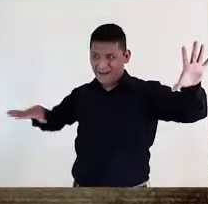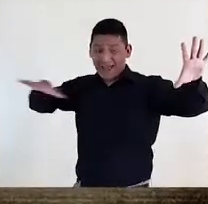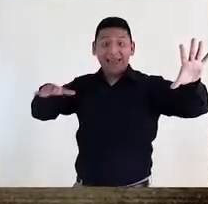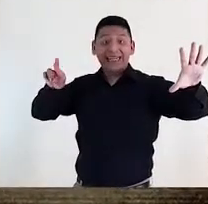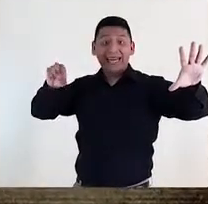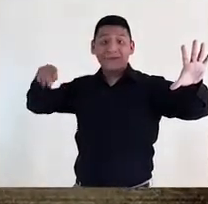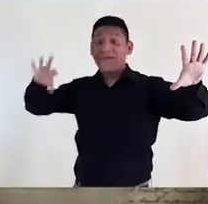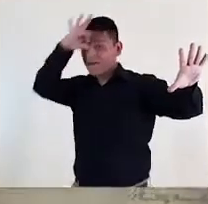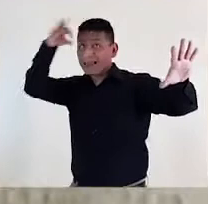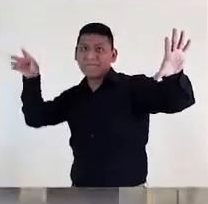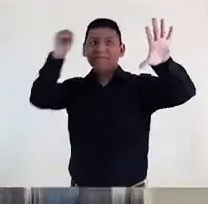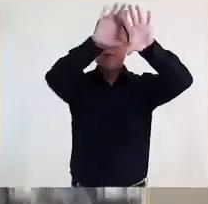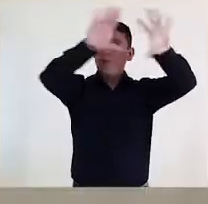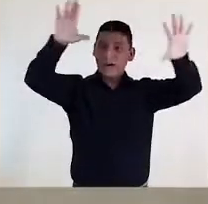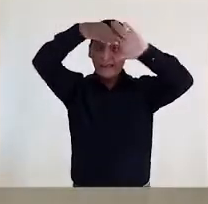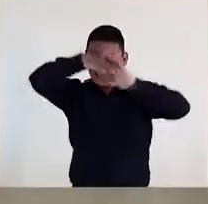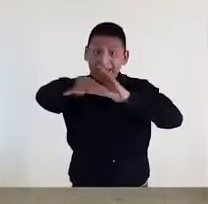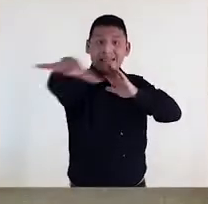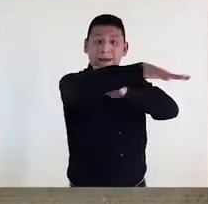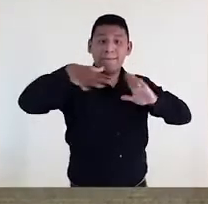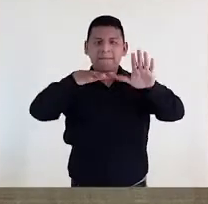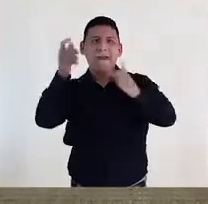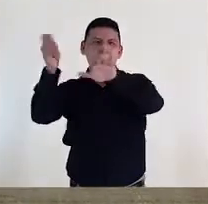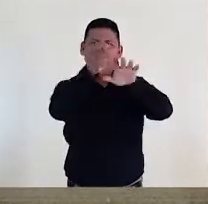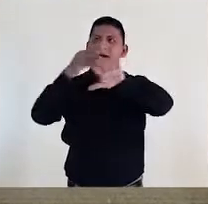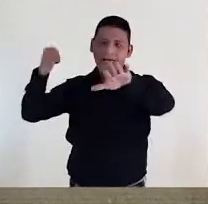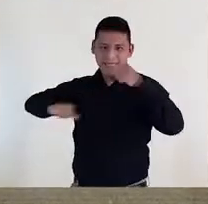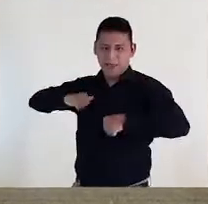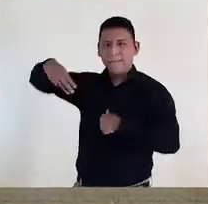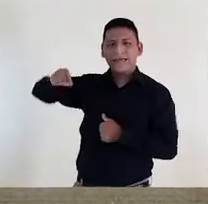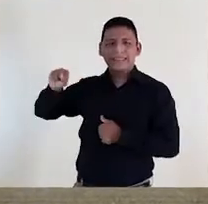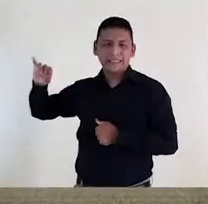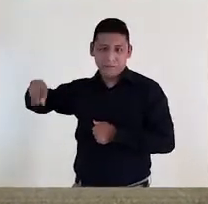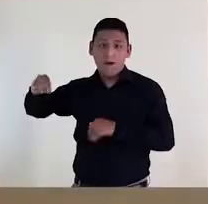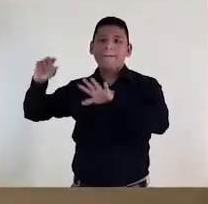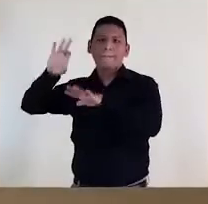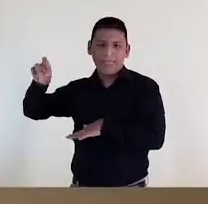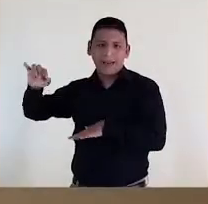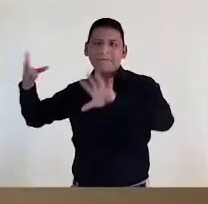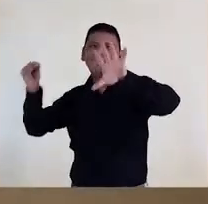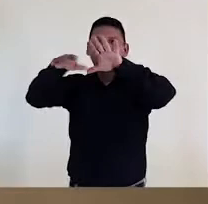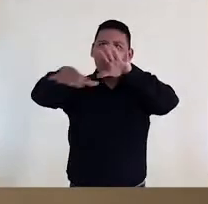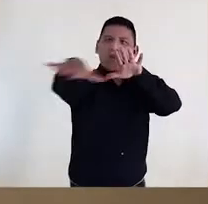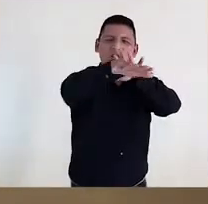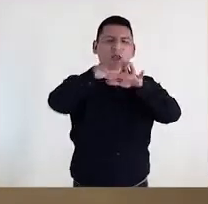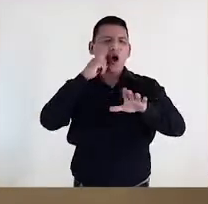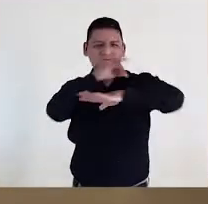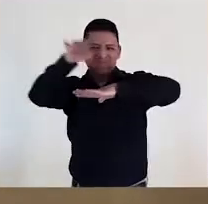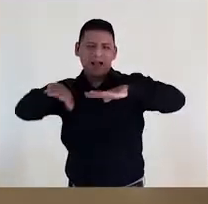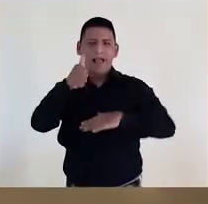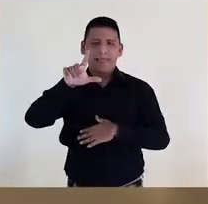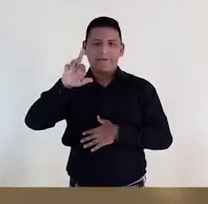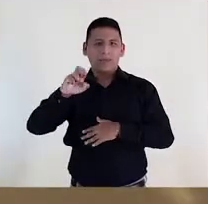Gran Teatro de Reims en Francia para la fachada y el Teatro Máximo de Palermo para el interior. Construido por el ingeniero